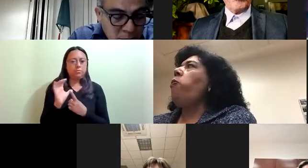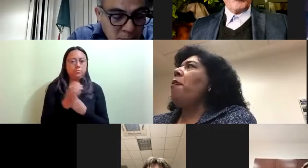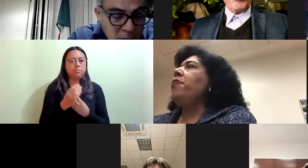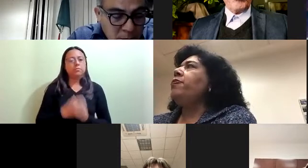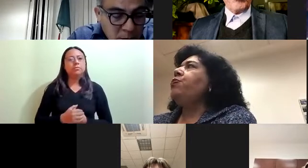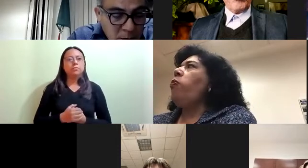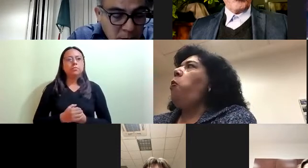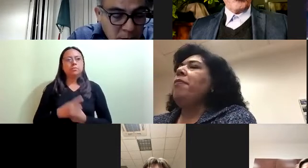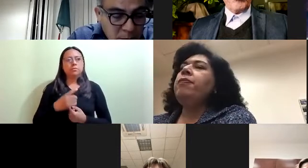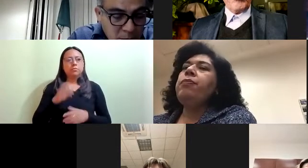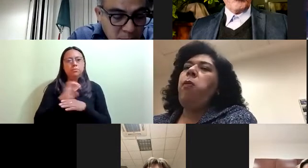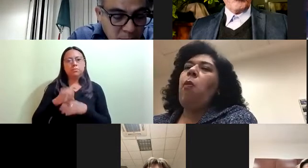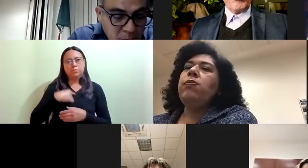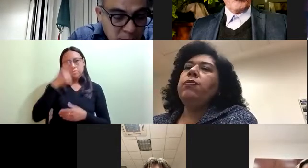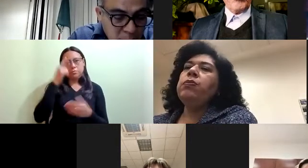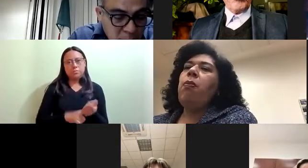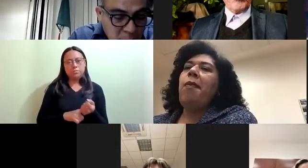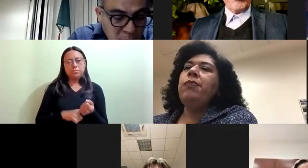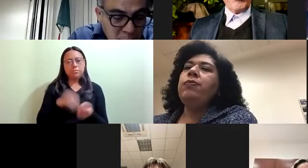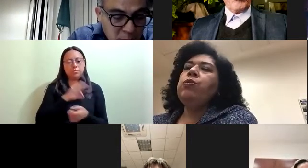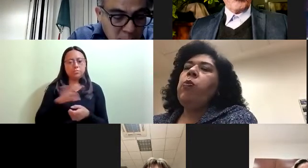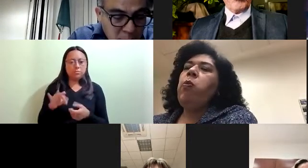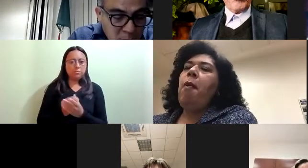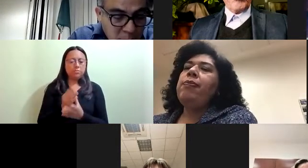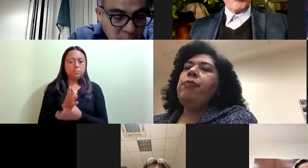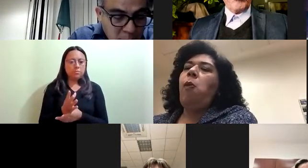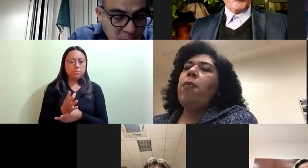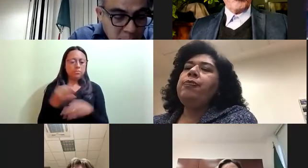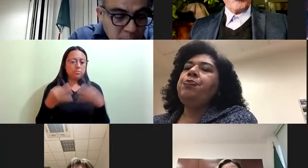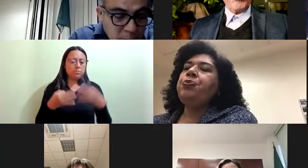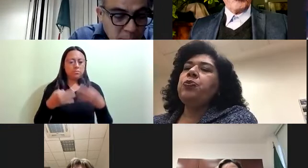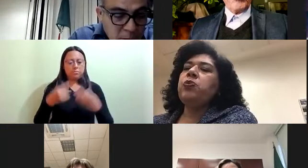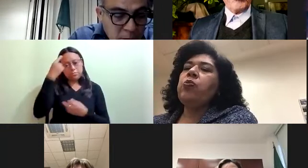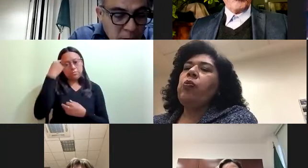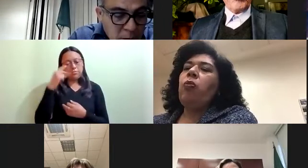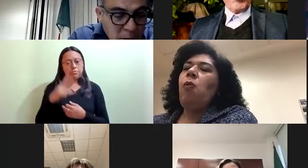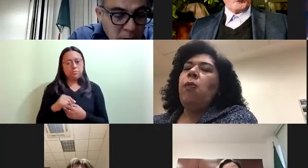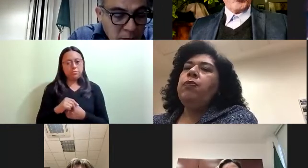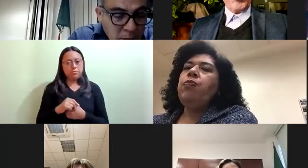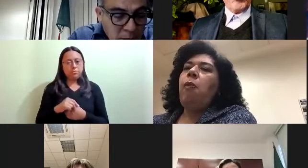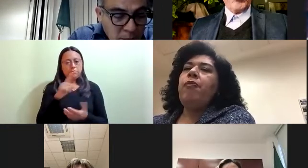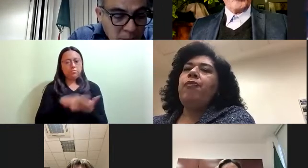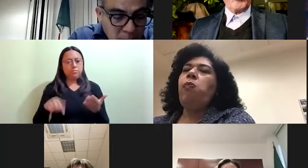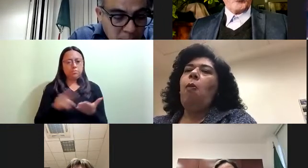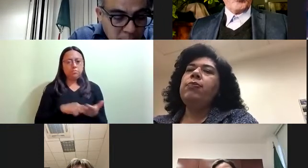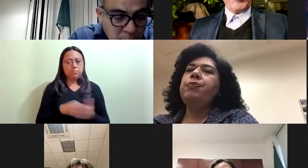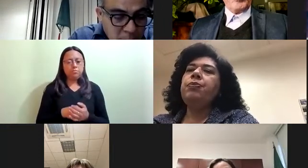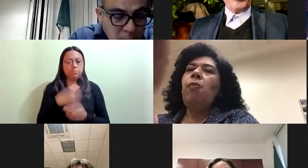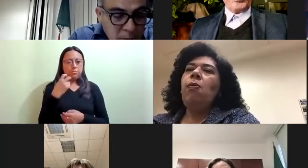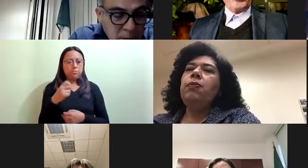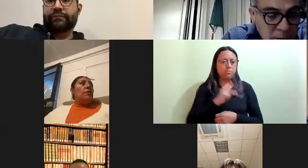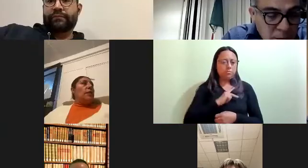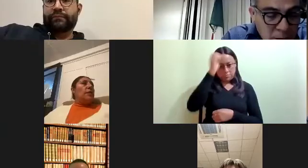parece que hay salida jurídica para no caer en alguna cuestión de nulidad. Sería mi comentario. Muchas gracias,